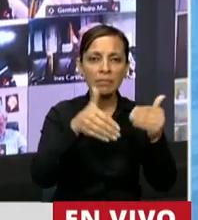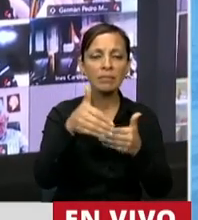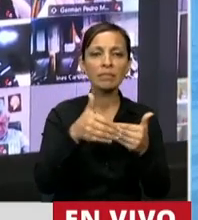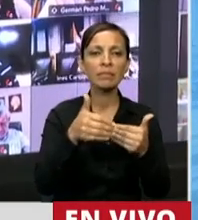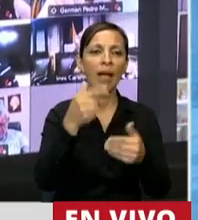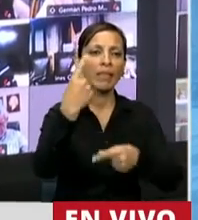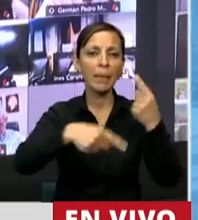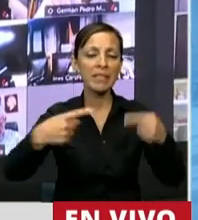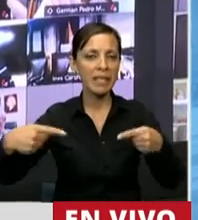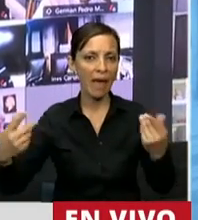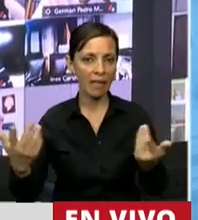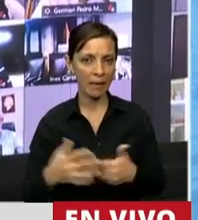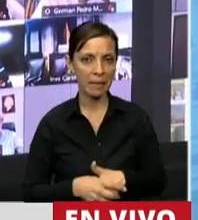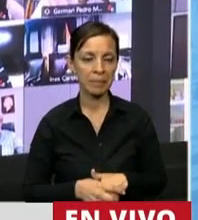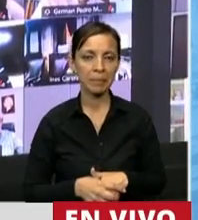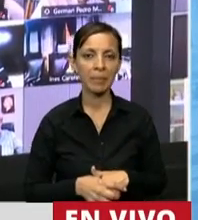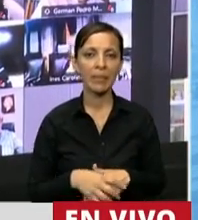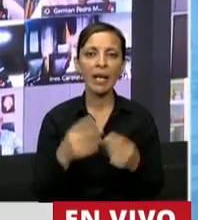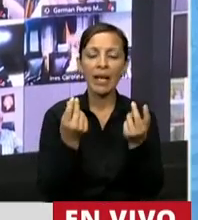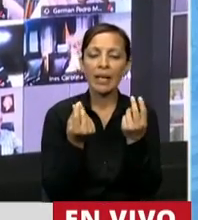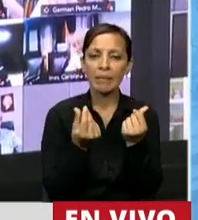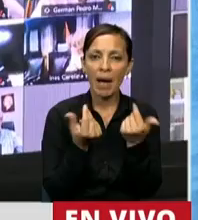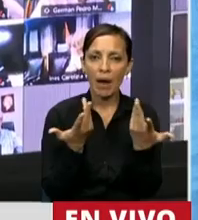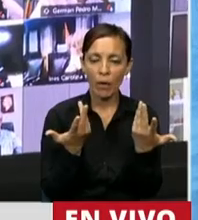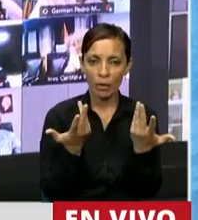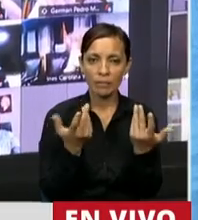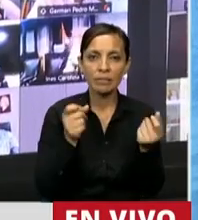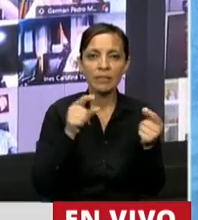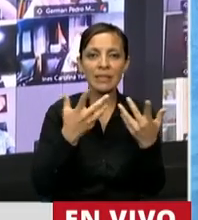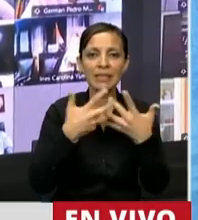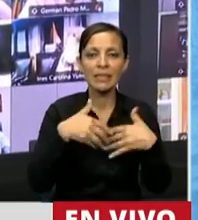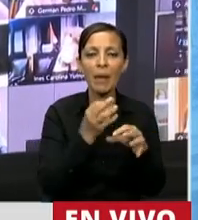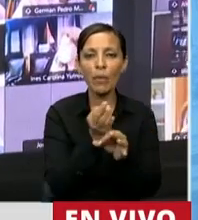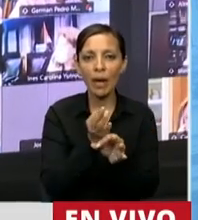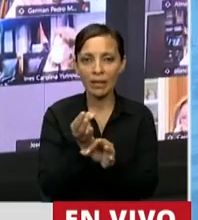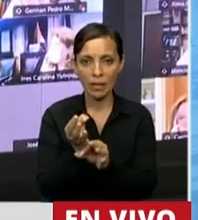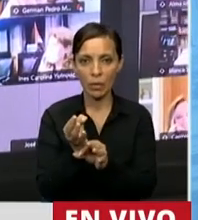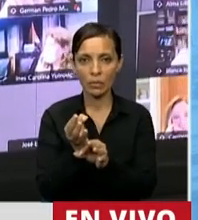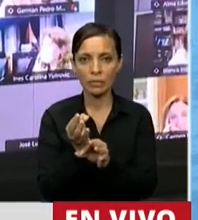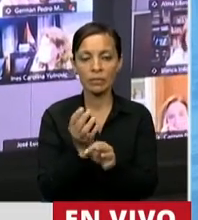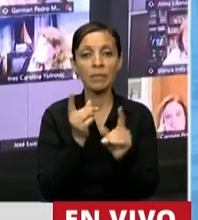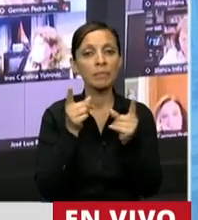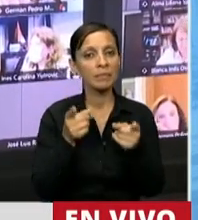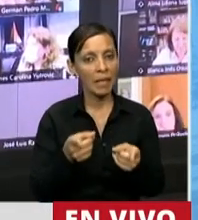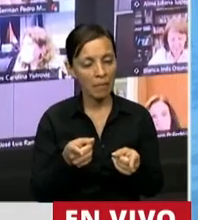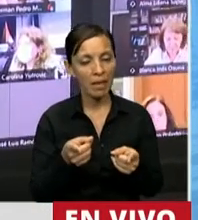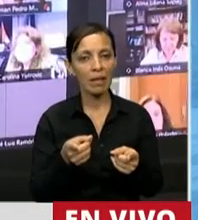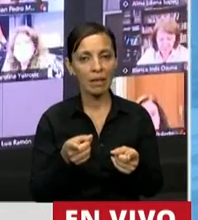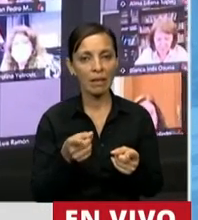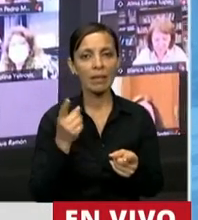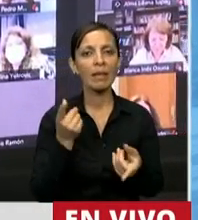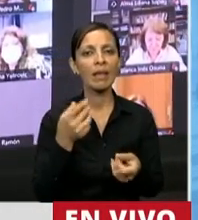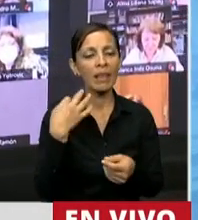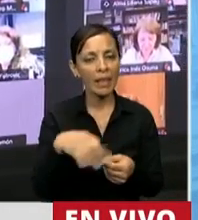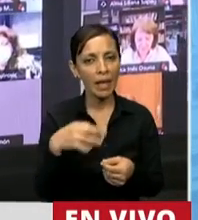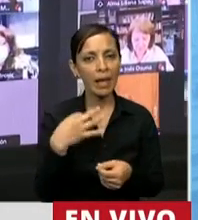la diversidad y a la riqueza que tiene nuestro sistema educativo, pero que a su vez también